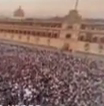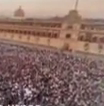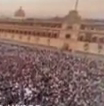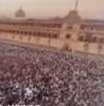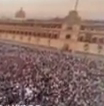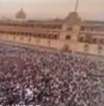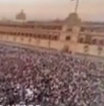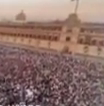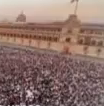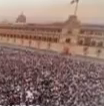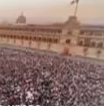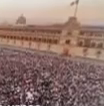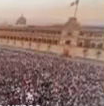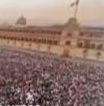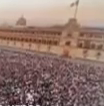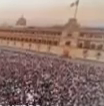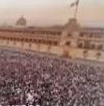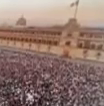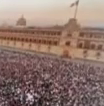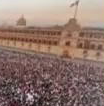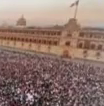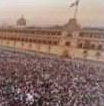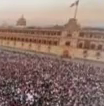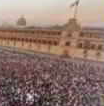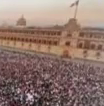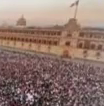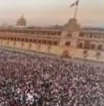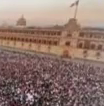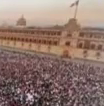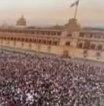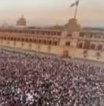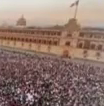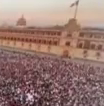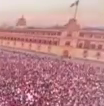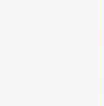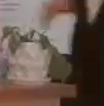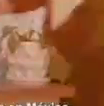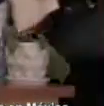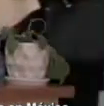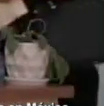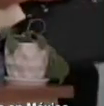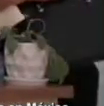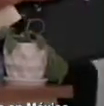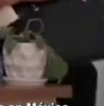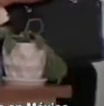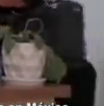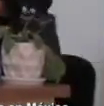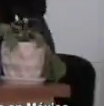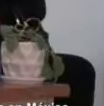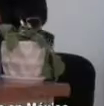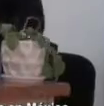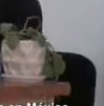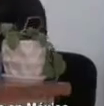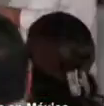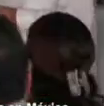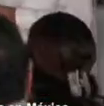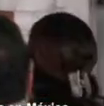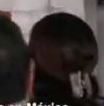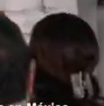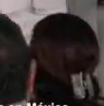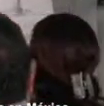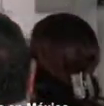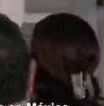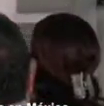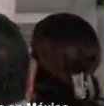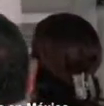de millones se expresó en las urnas para transformar el país. Hoy, en 2023, el eco